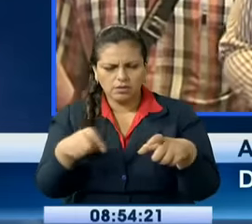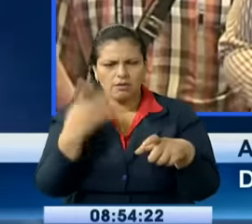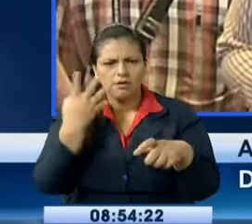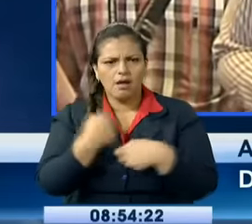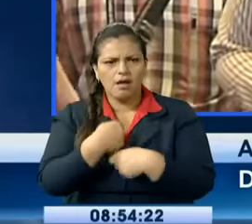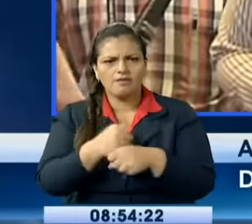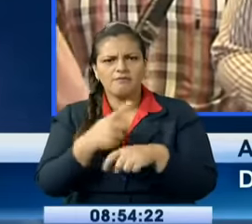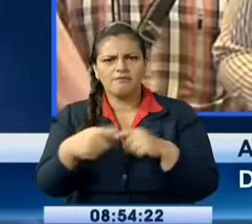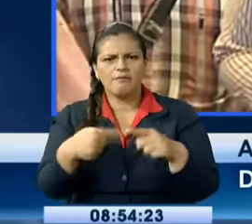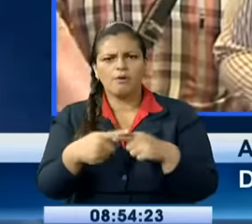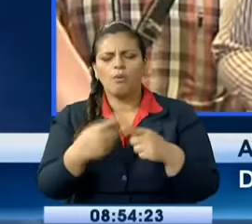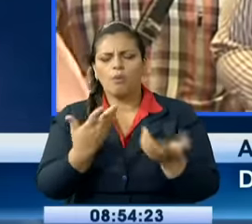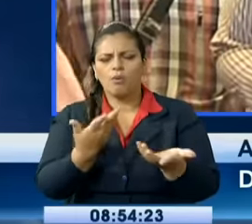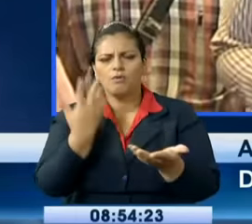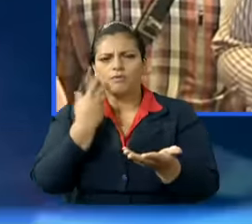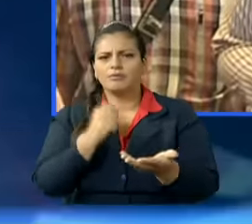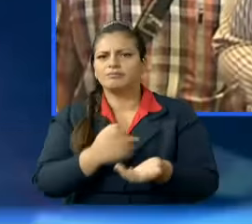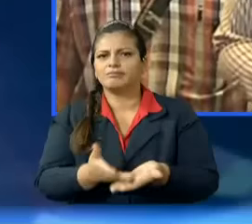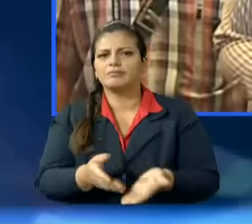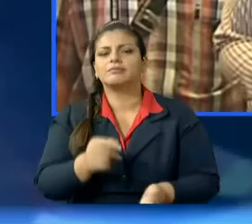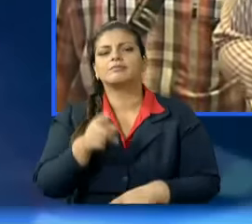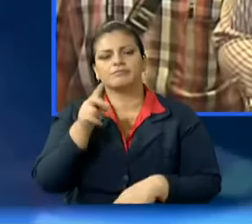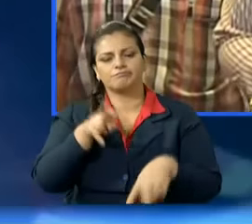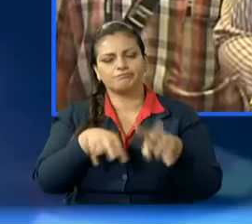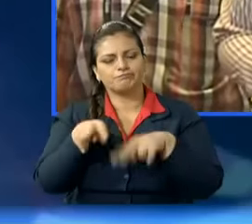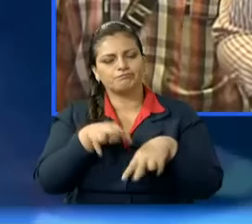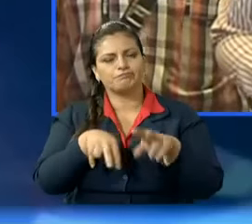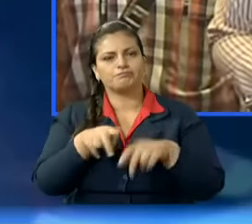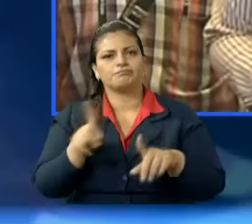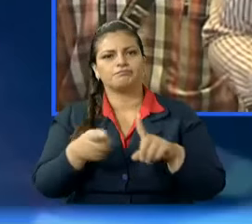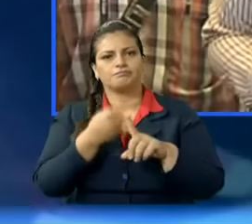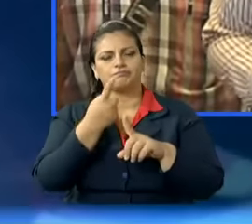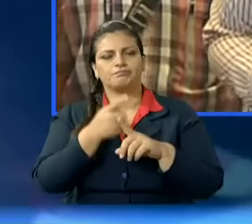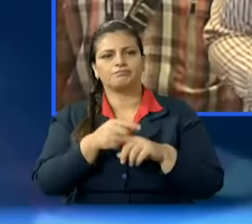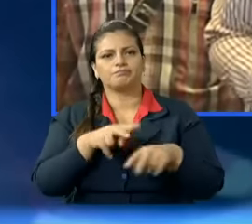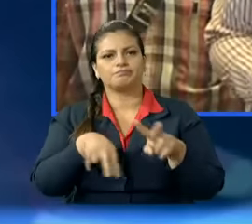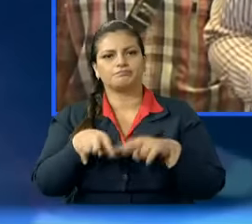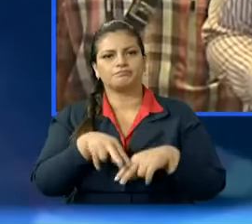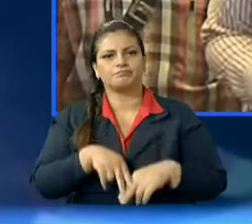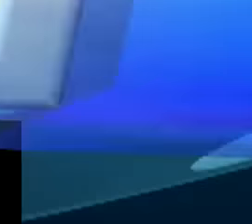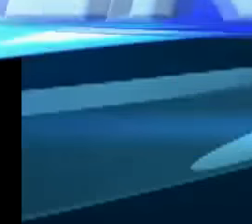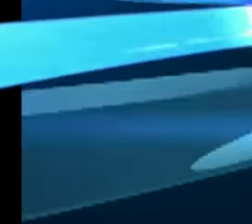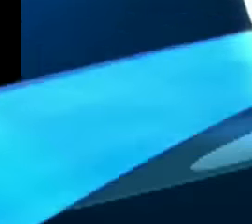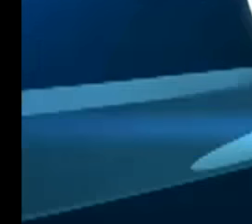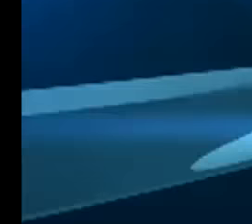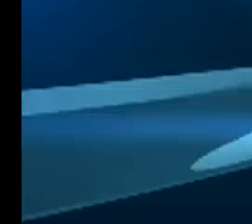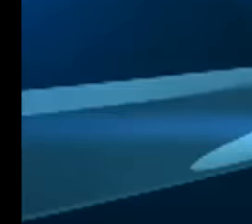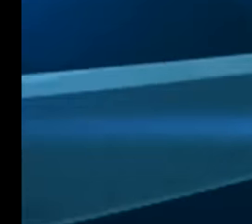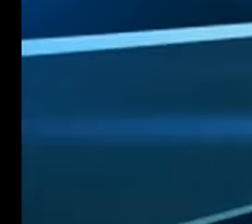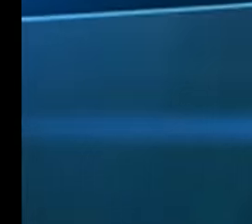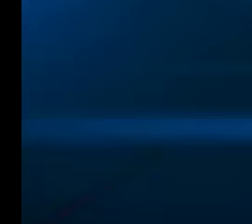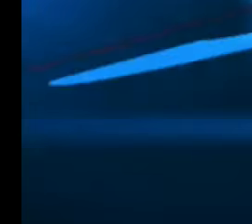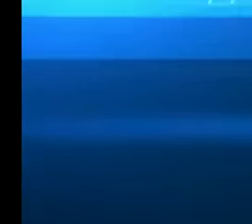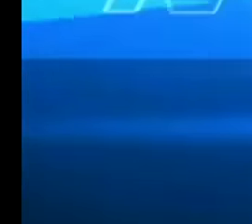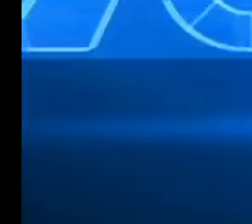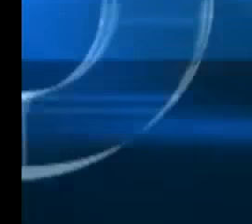Más adelante contigo. Ahora nos vamos a una pausa y regresamos con más noticias. En la mañana, te mantendrá.